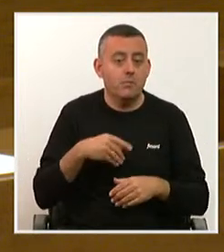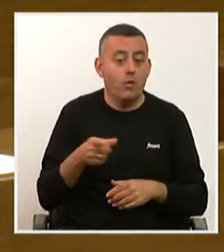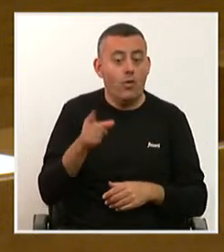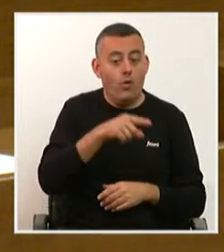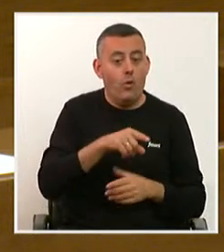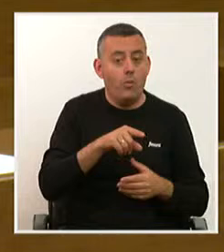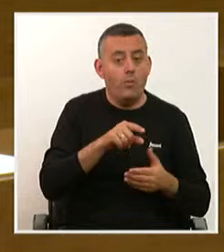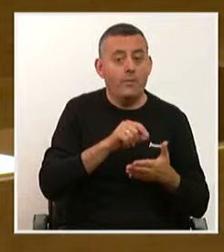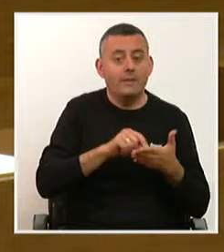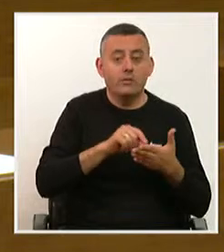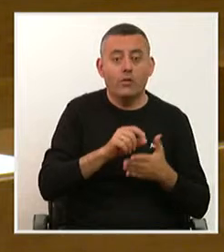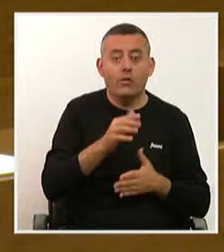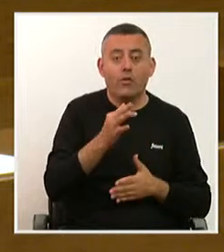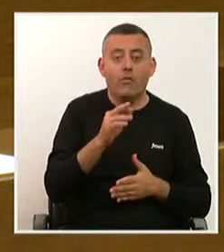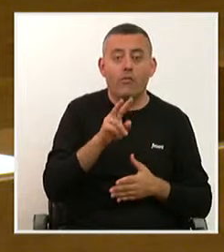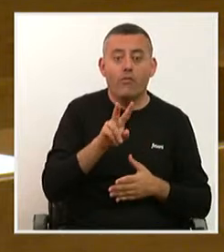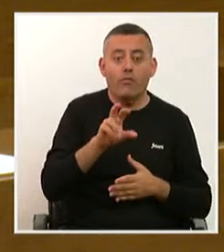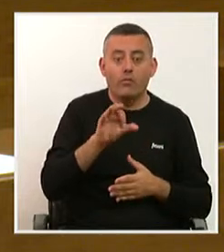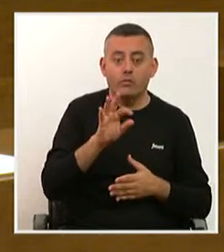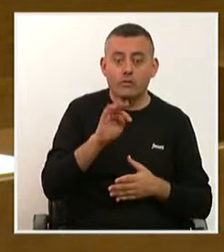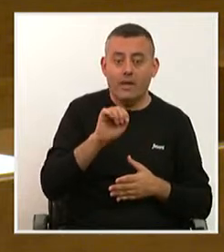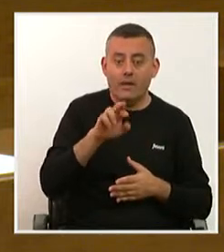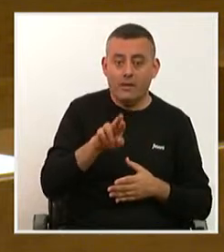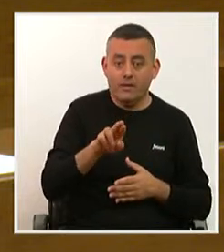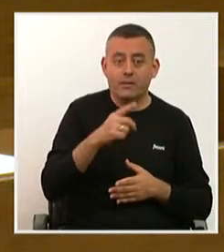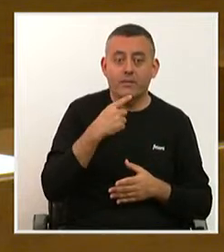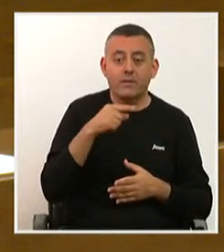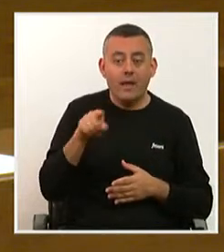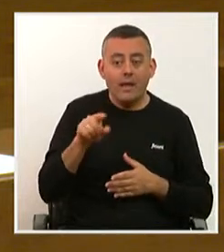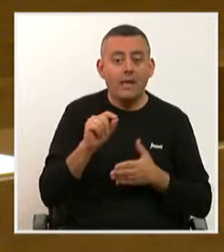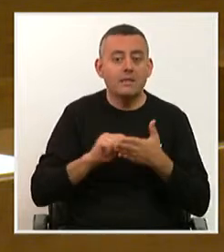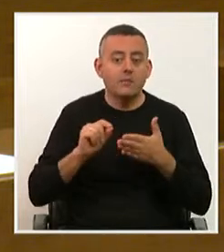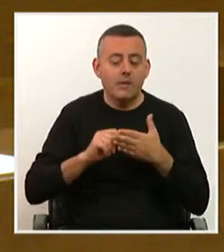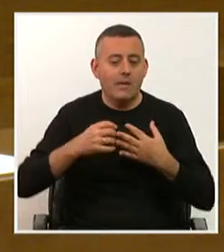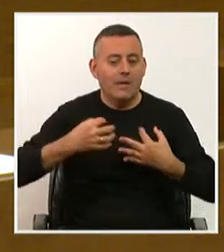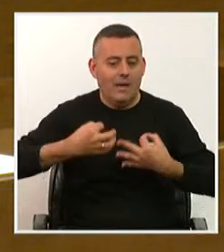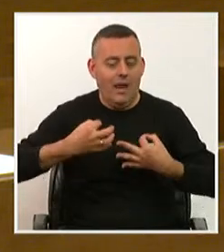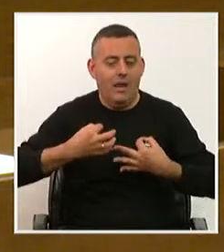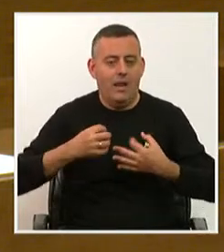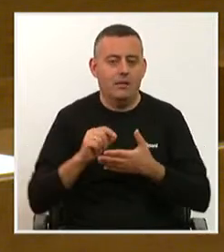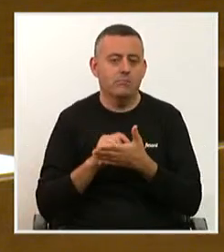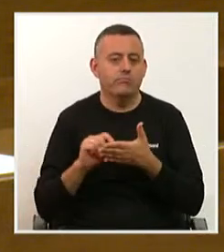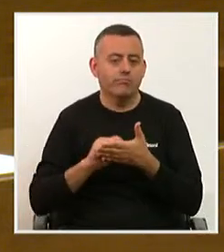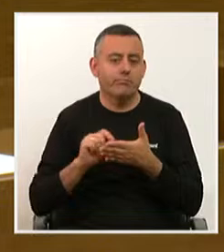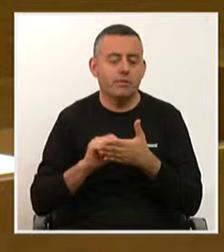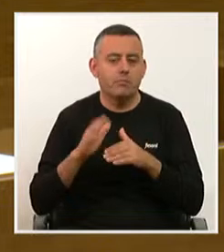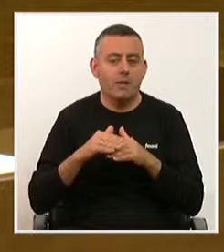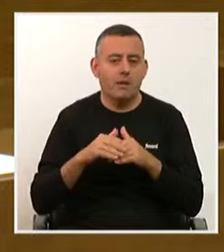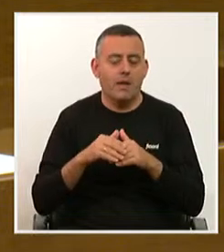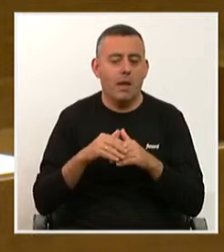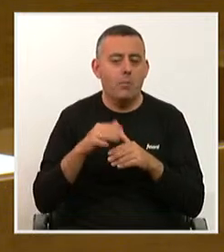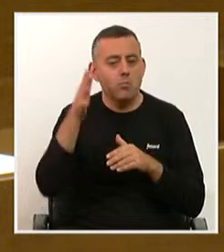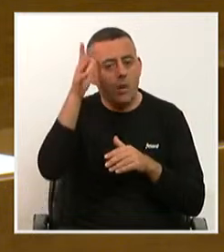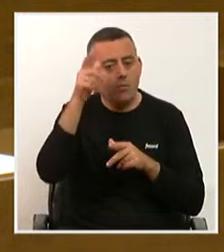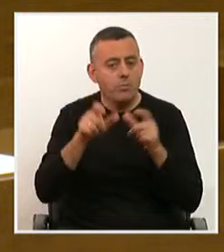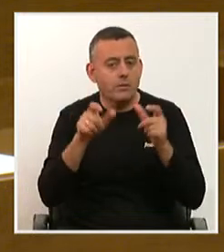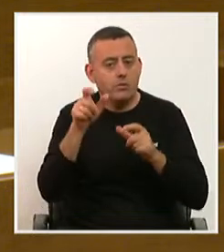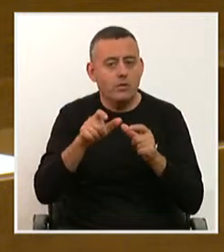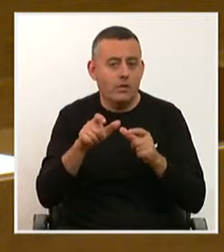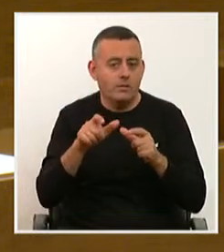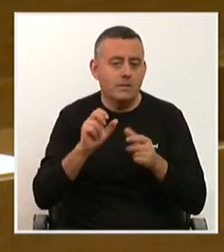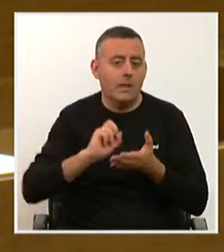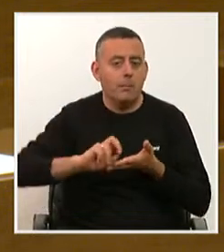el poeta de Real que camin deci del sil yir